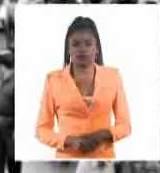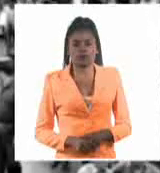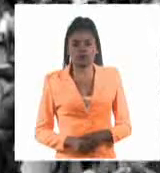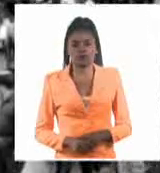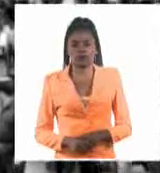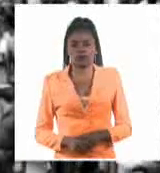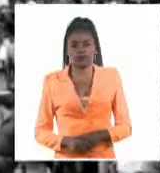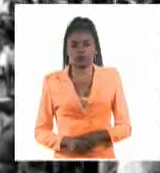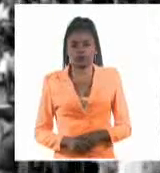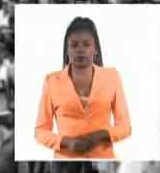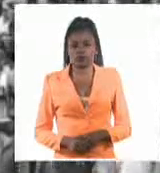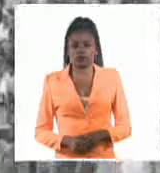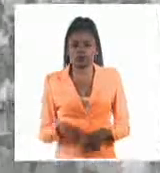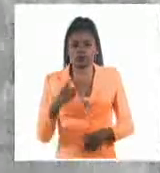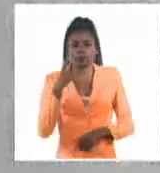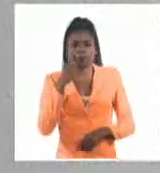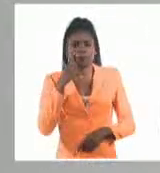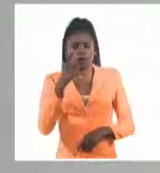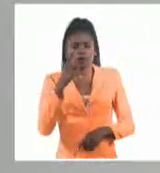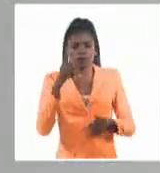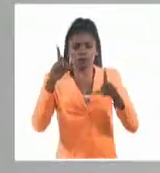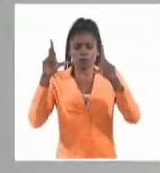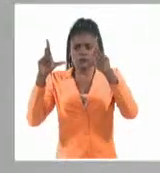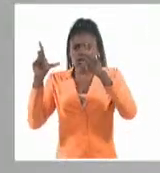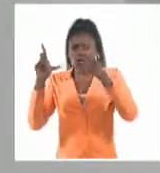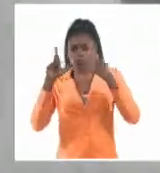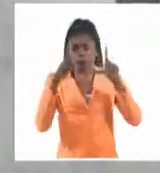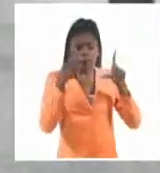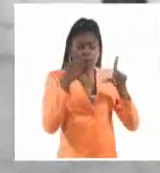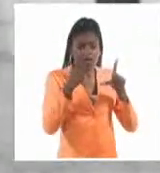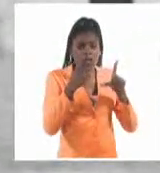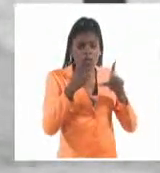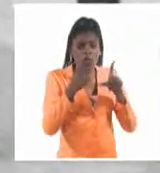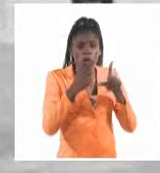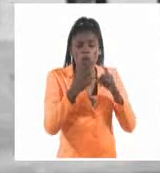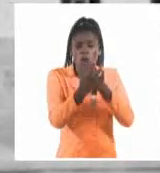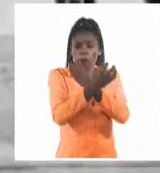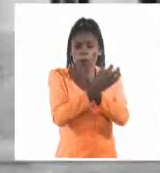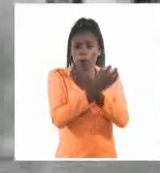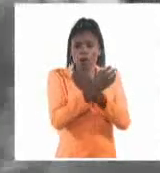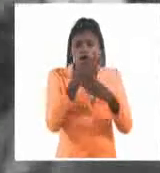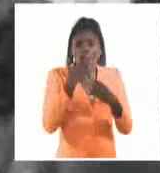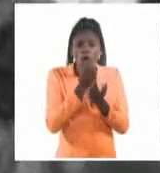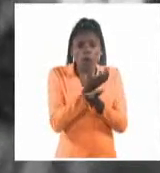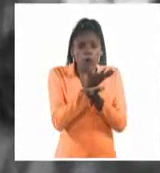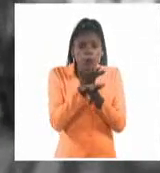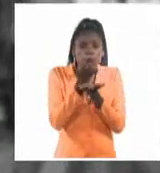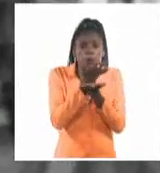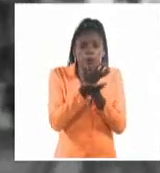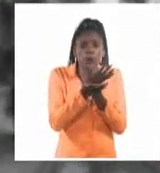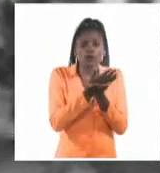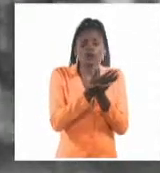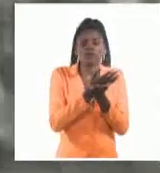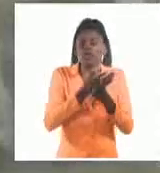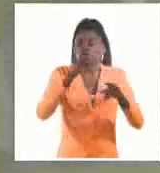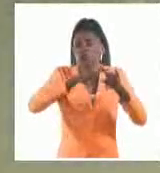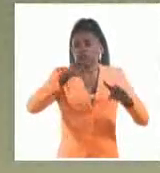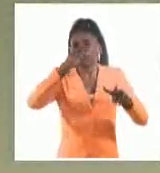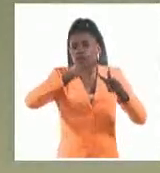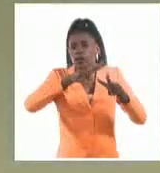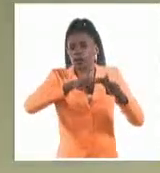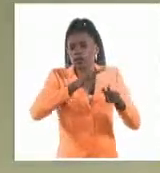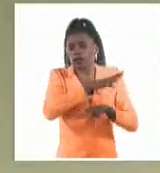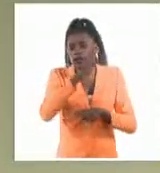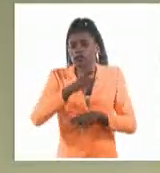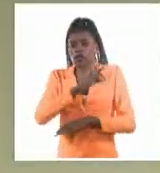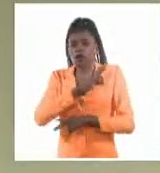Esta es una vista panorámica del traslado de las cenizas de Julio Antonio Mella desde la Universidad de La Habana hasta el Museo de la Revolución.